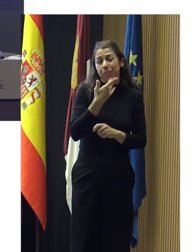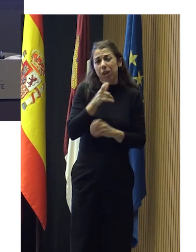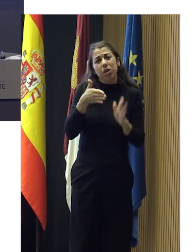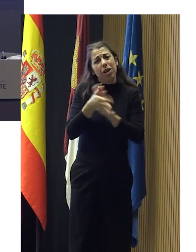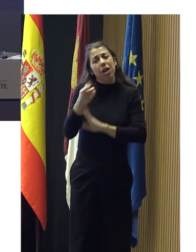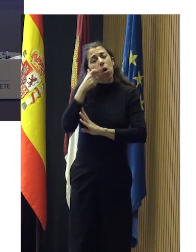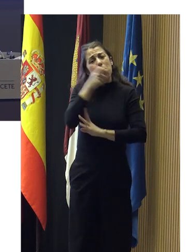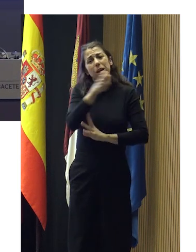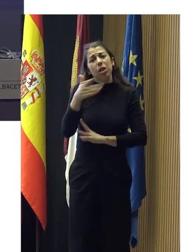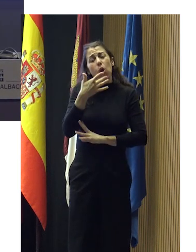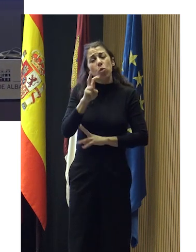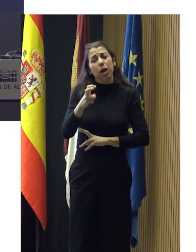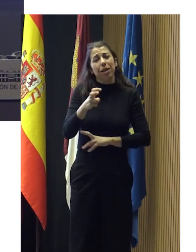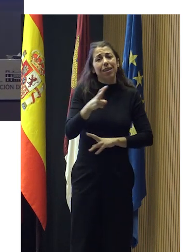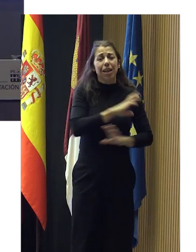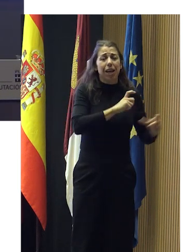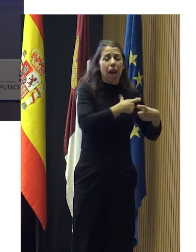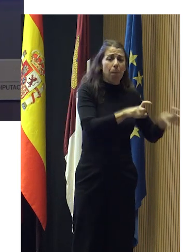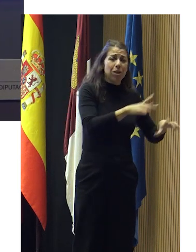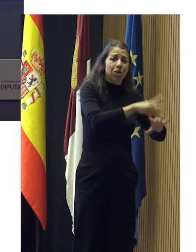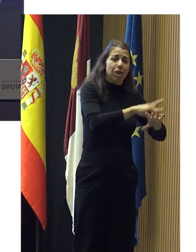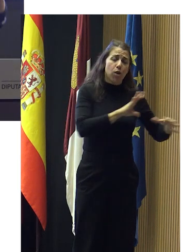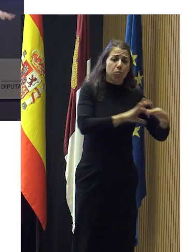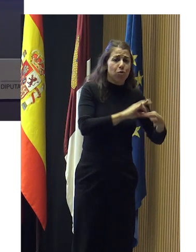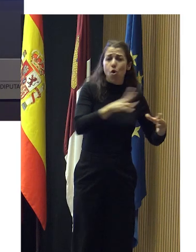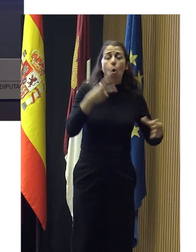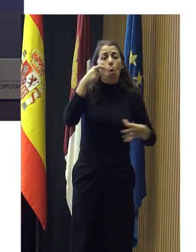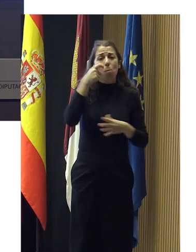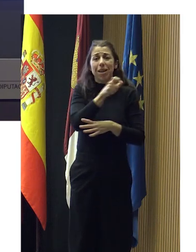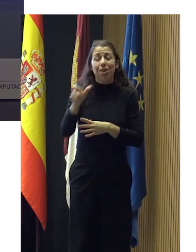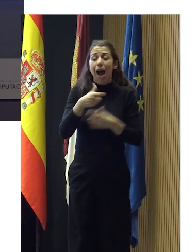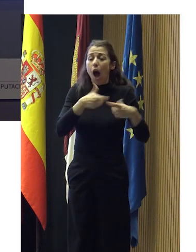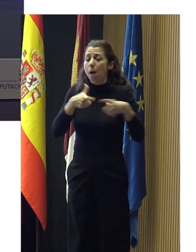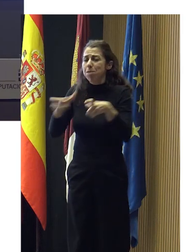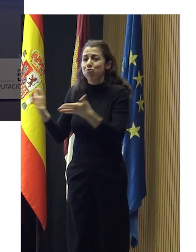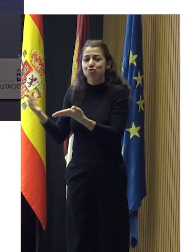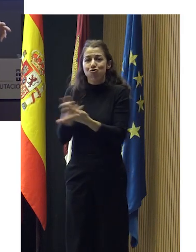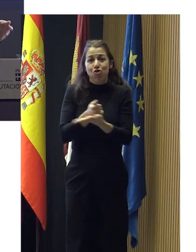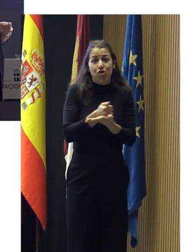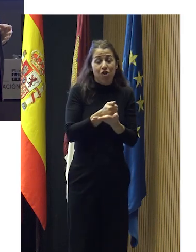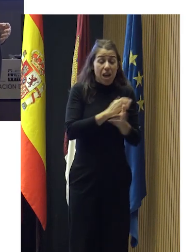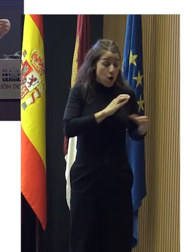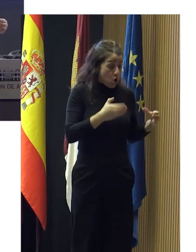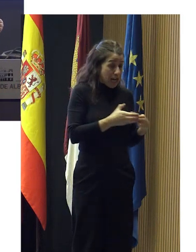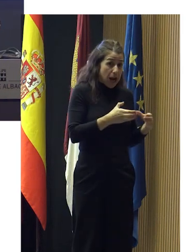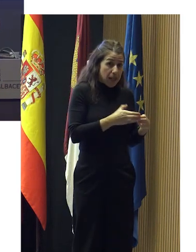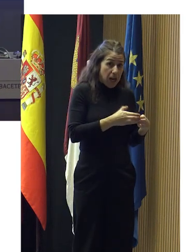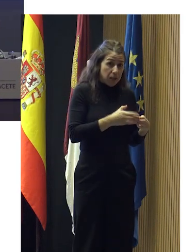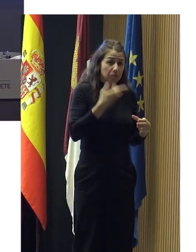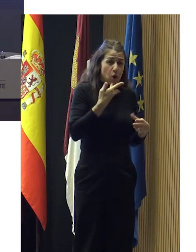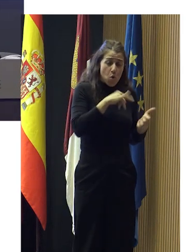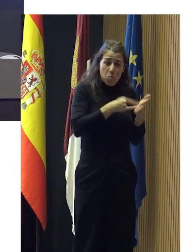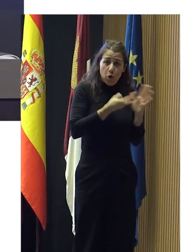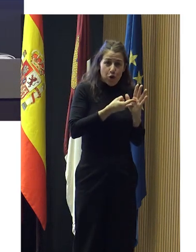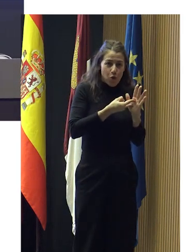hace solamente en el contexto sanitario, humanizar se hace desde todos los ámbitos. En la cátedra tenemos, por ejemplo, un